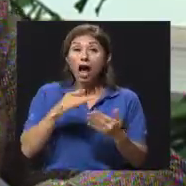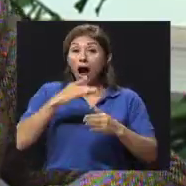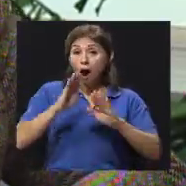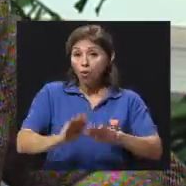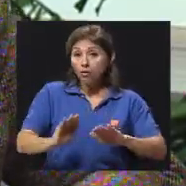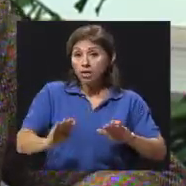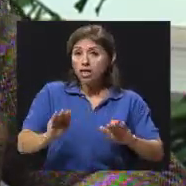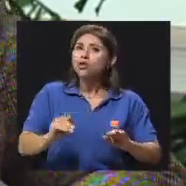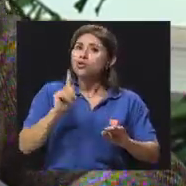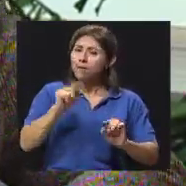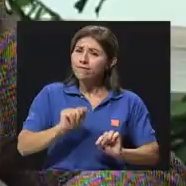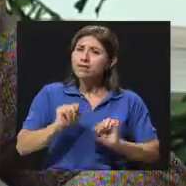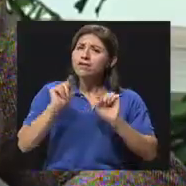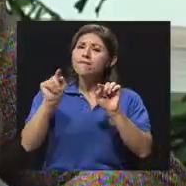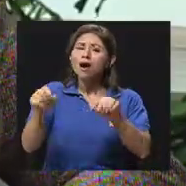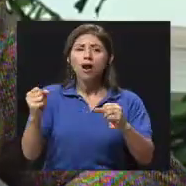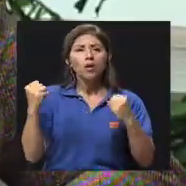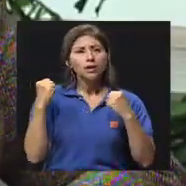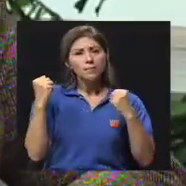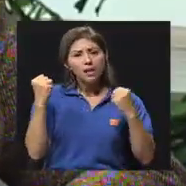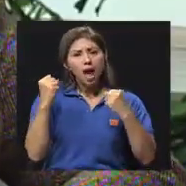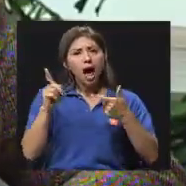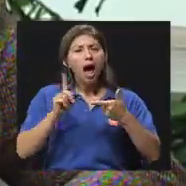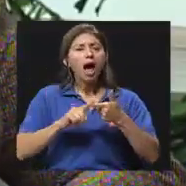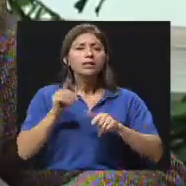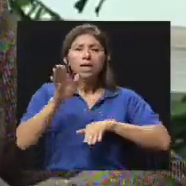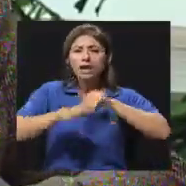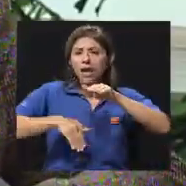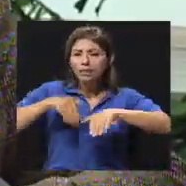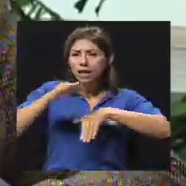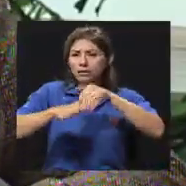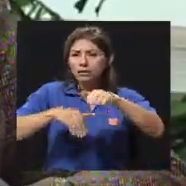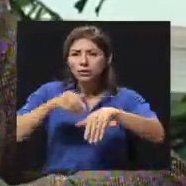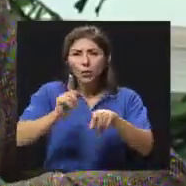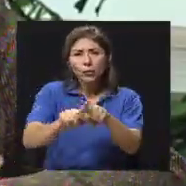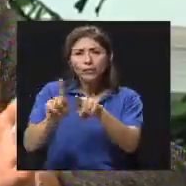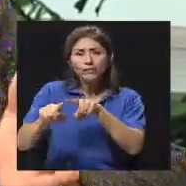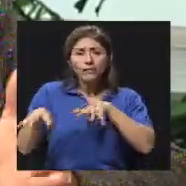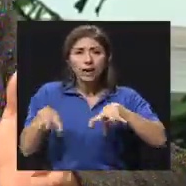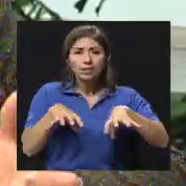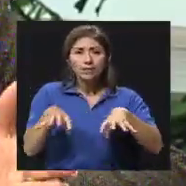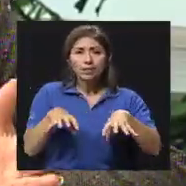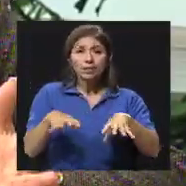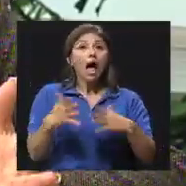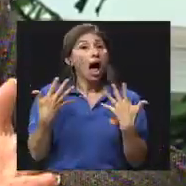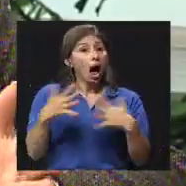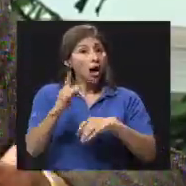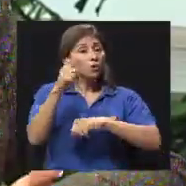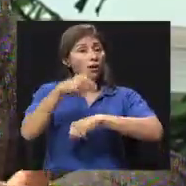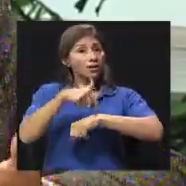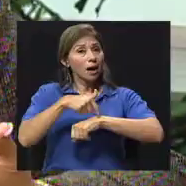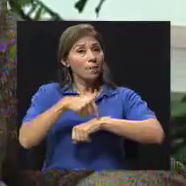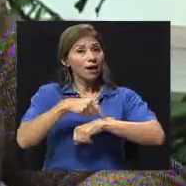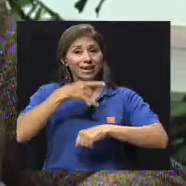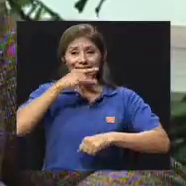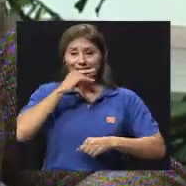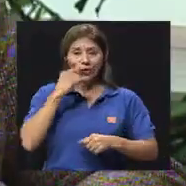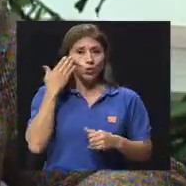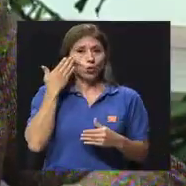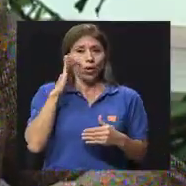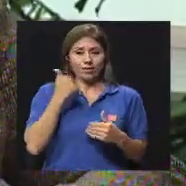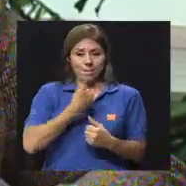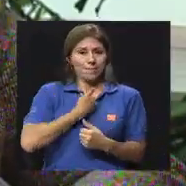llevarlo a gimnasia, si se puede, a natación. Todavía tiene una etapa en la que el niño no se reconoce en sí mismo qué es lo que más le